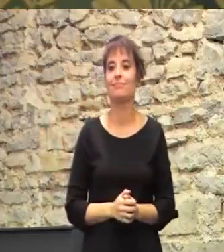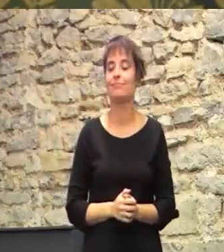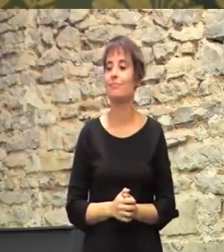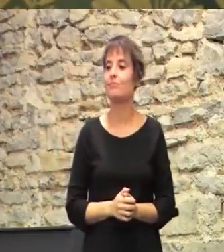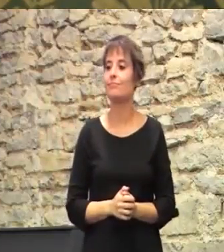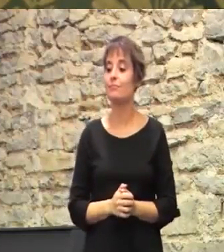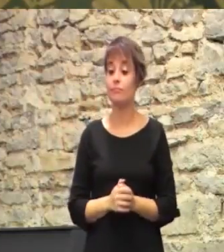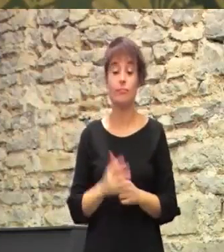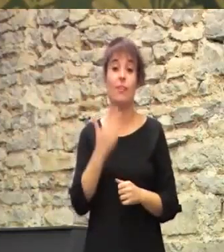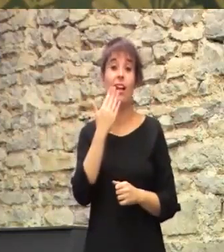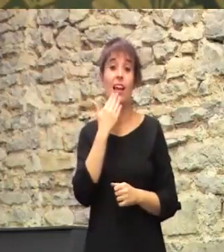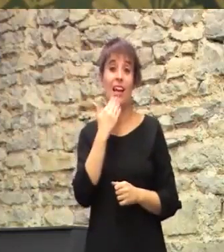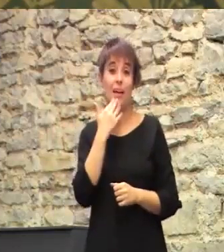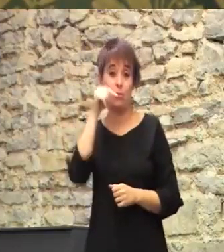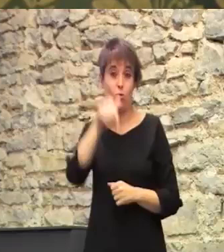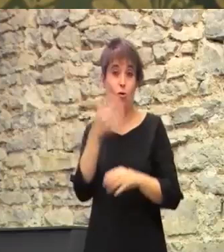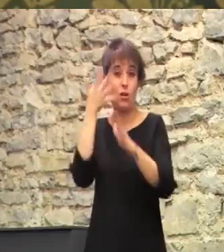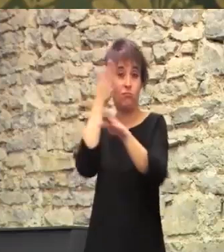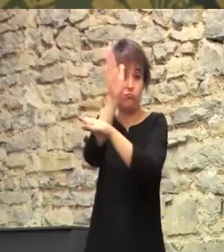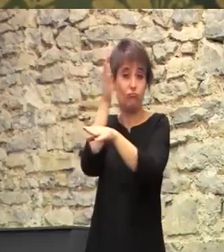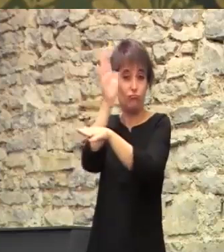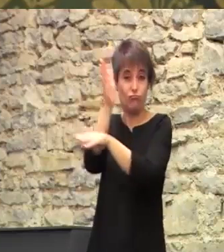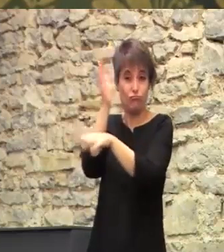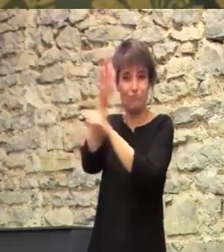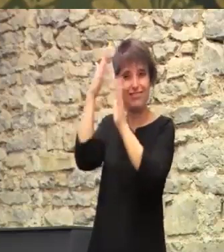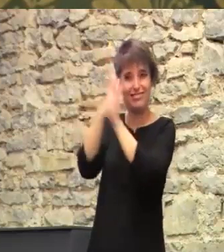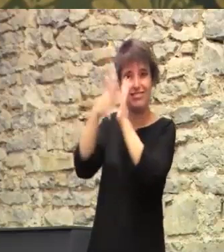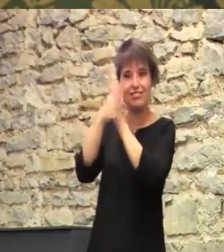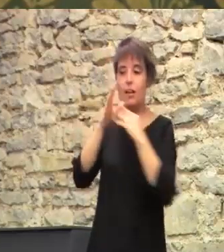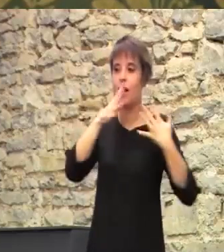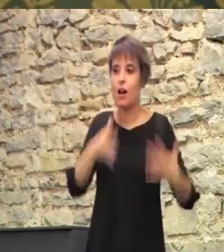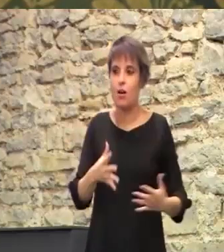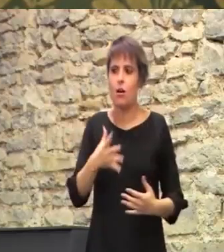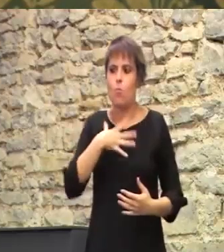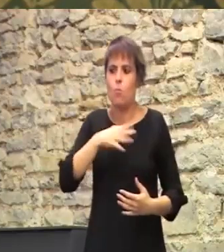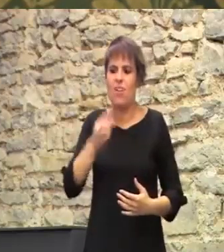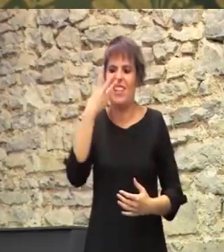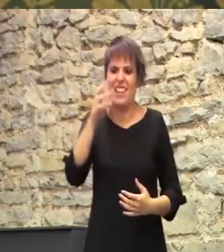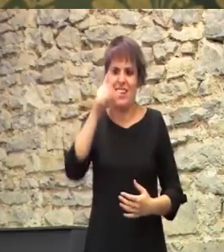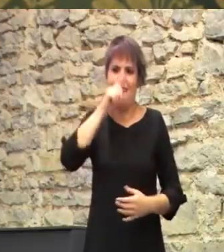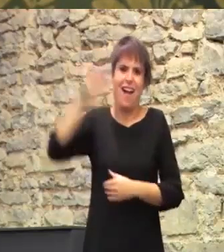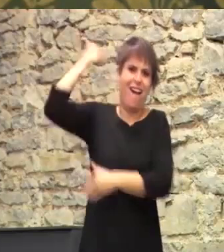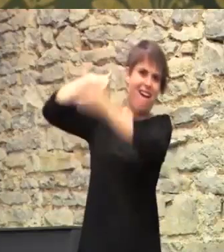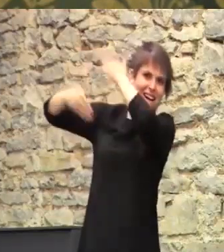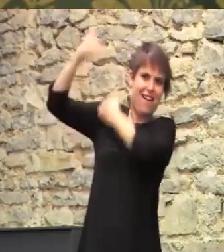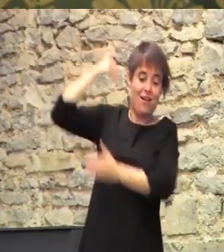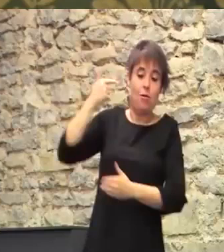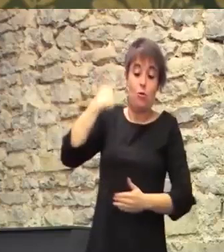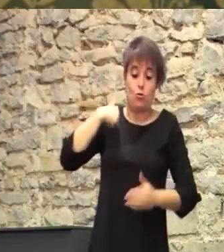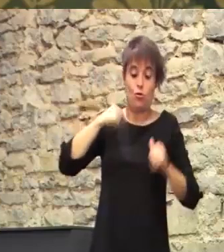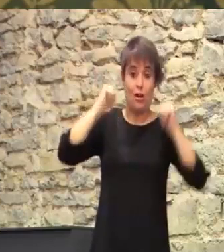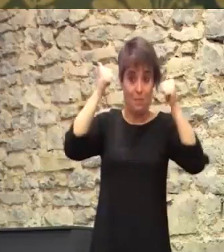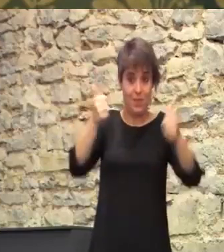estos ejemplos que yo les voy a comentar ahora tienen por lo menos más de 30 años porque yo